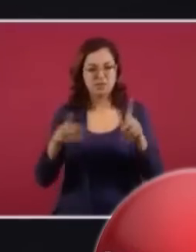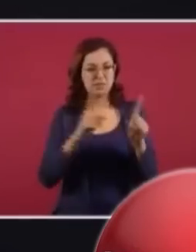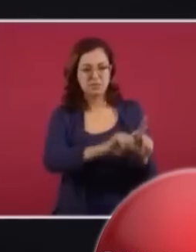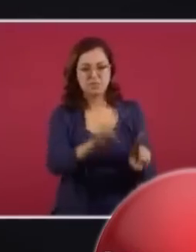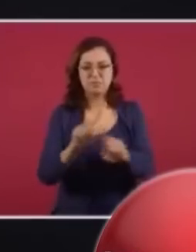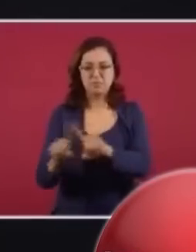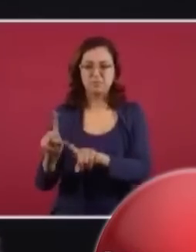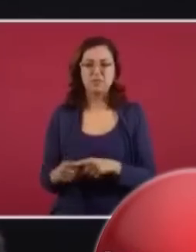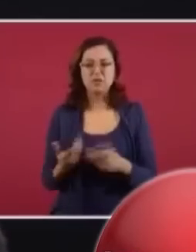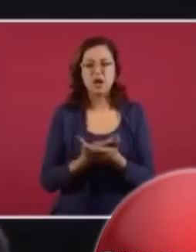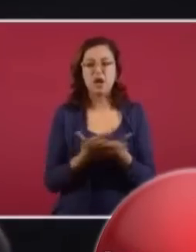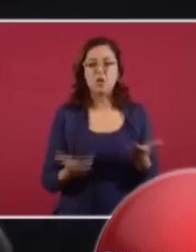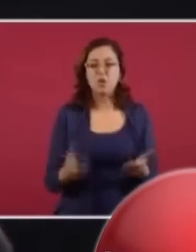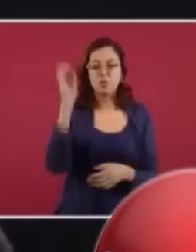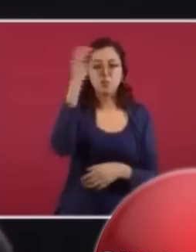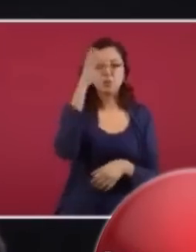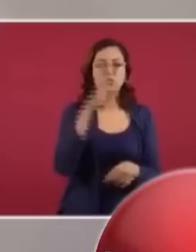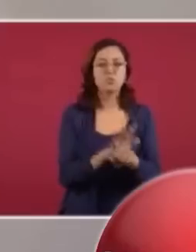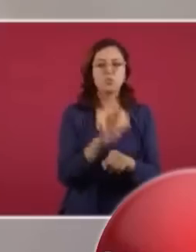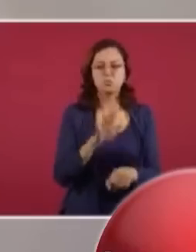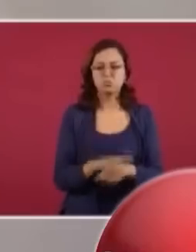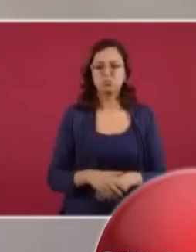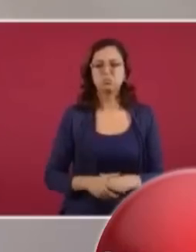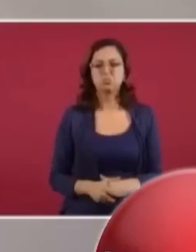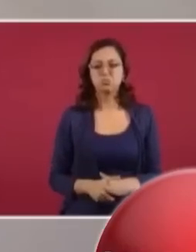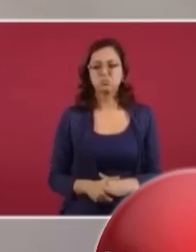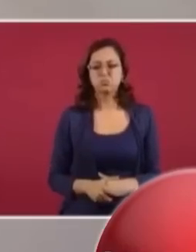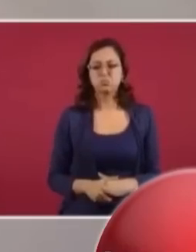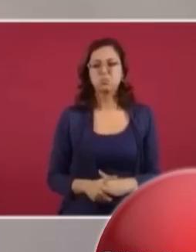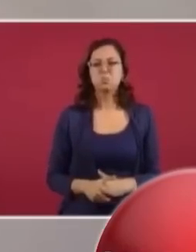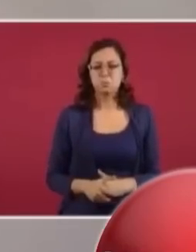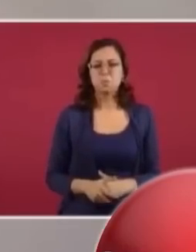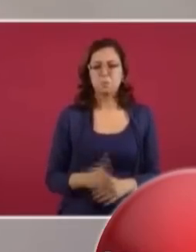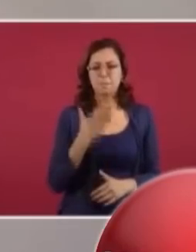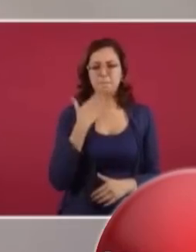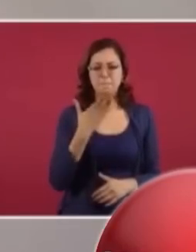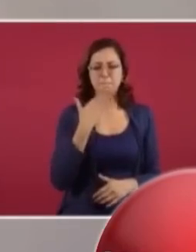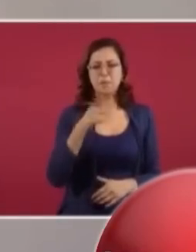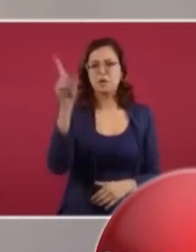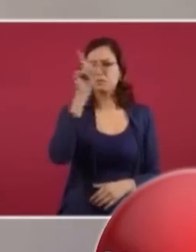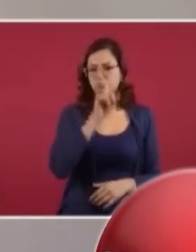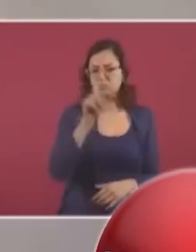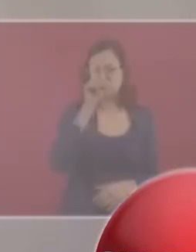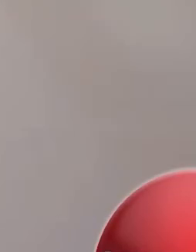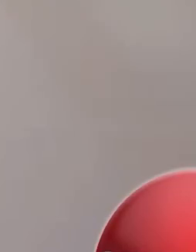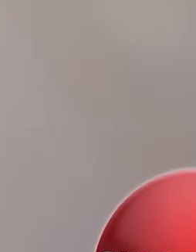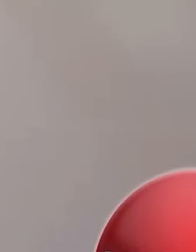esta comunicación? Está bien su recomendación, su